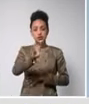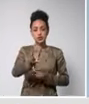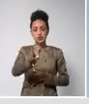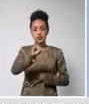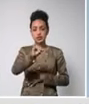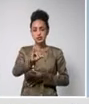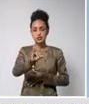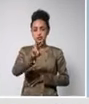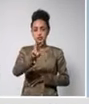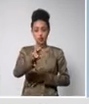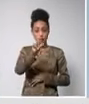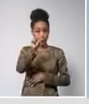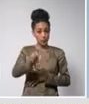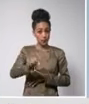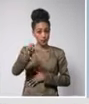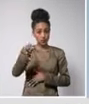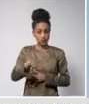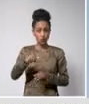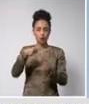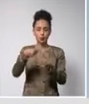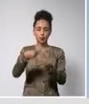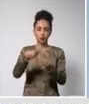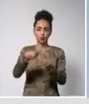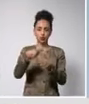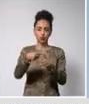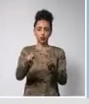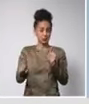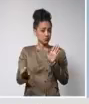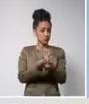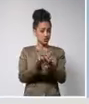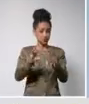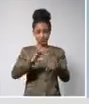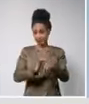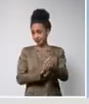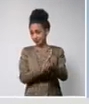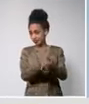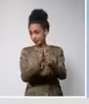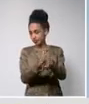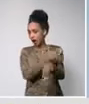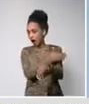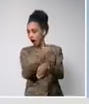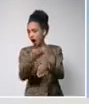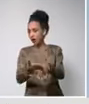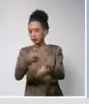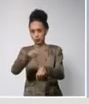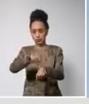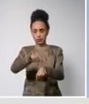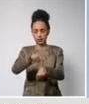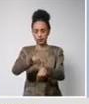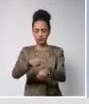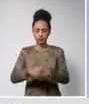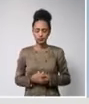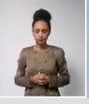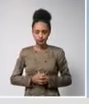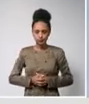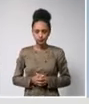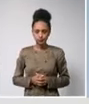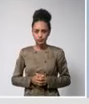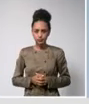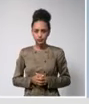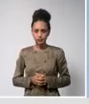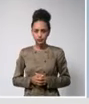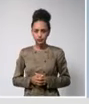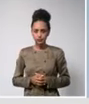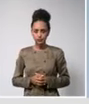65.962 personas diagnosticadas con COVID-19 desde el inicio de la pandemia. Eso